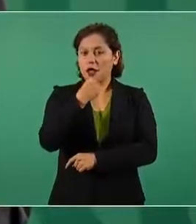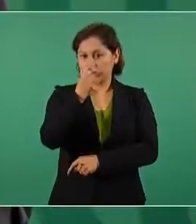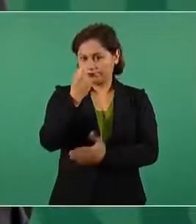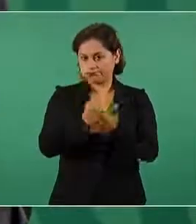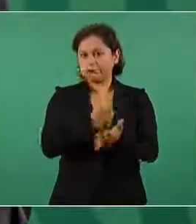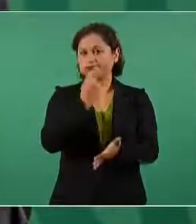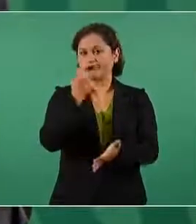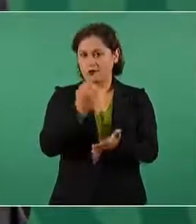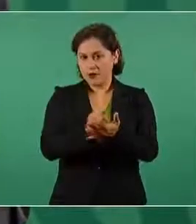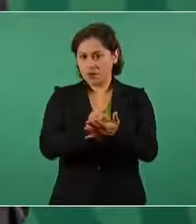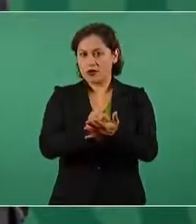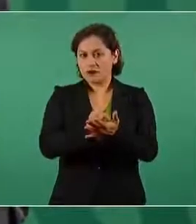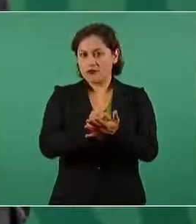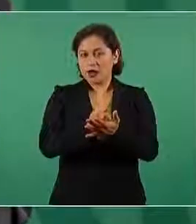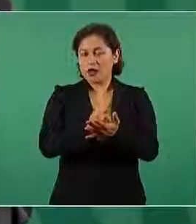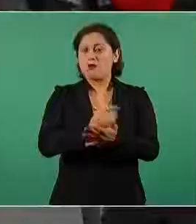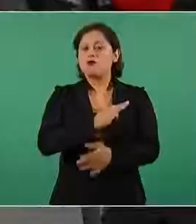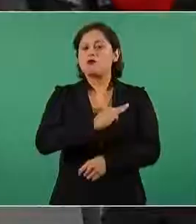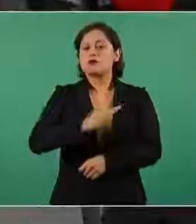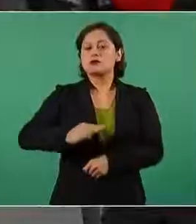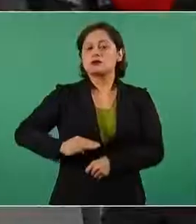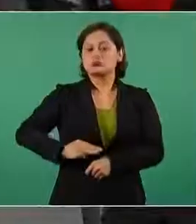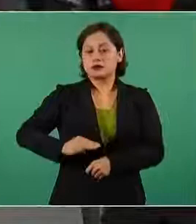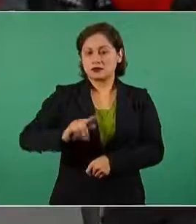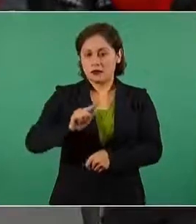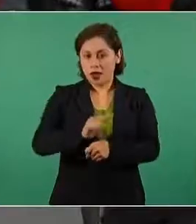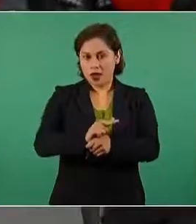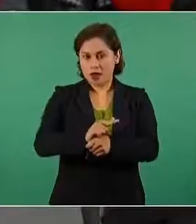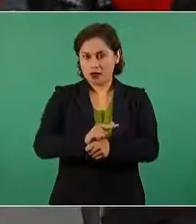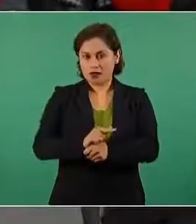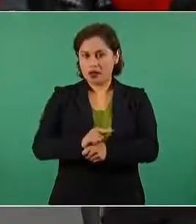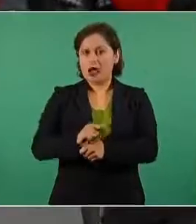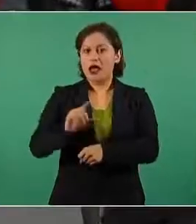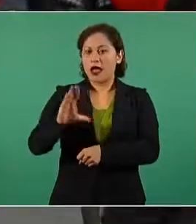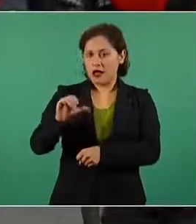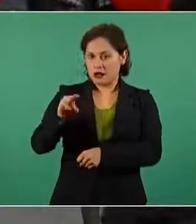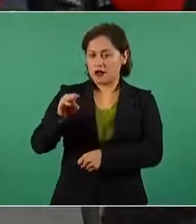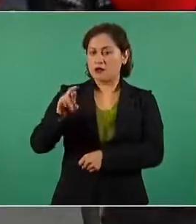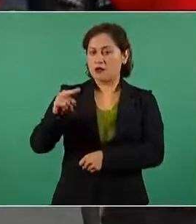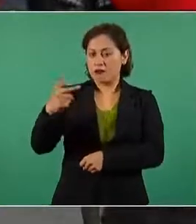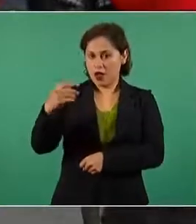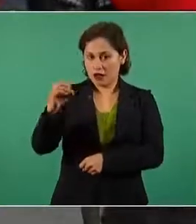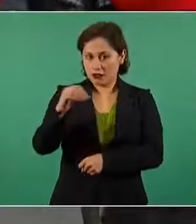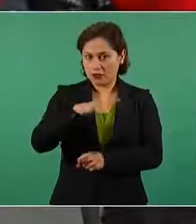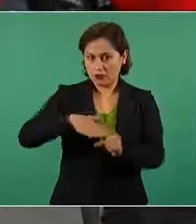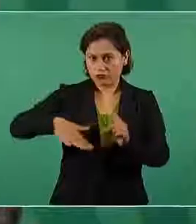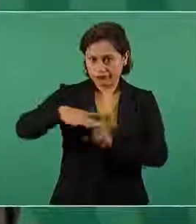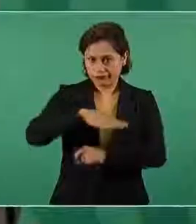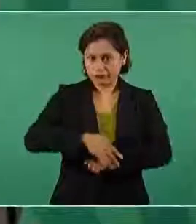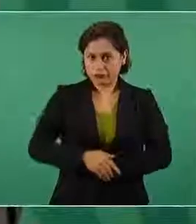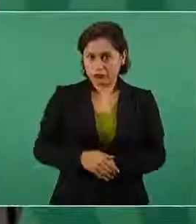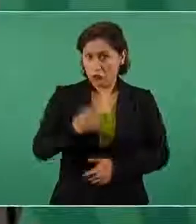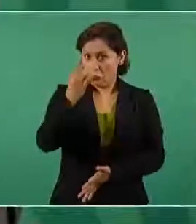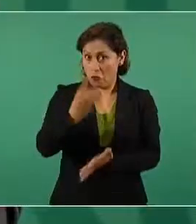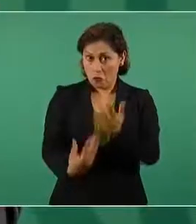Tamaulipas, de un municipio fronterizo, Camargo. Pero no hay más que eso.